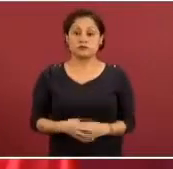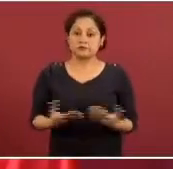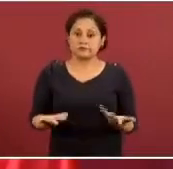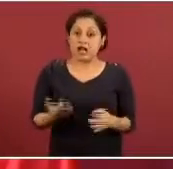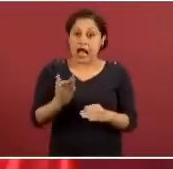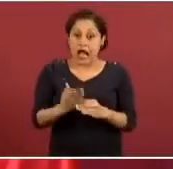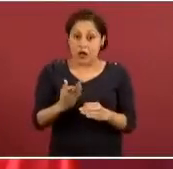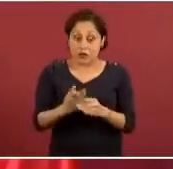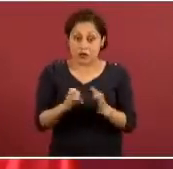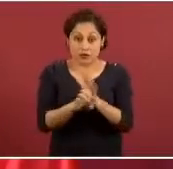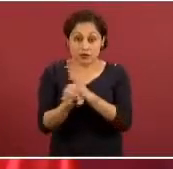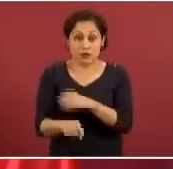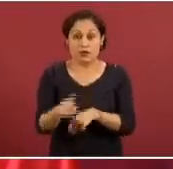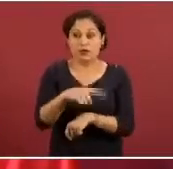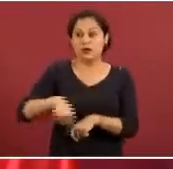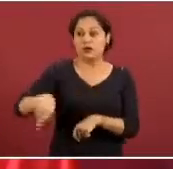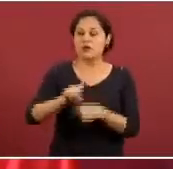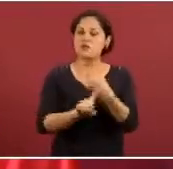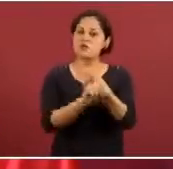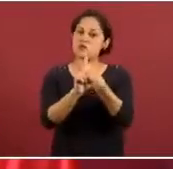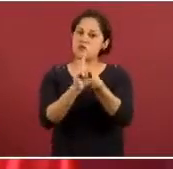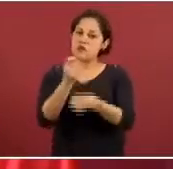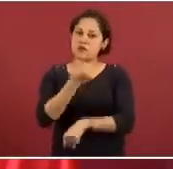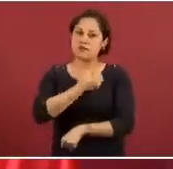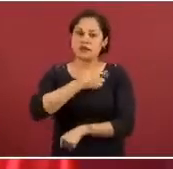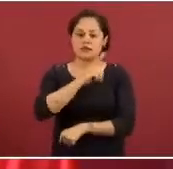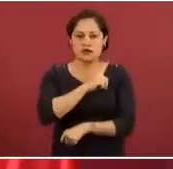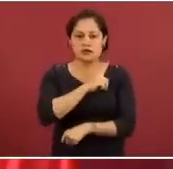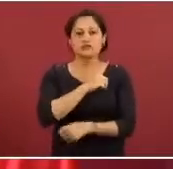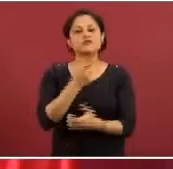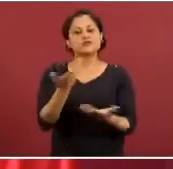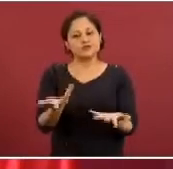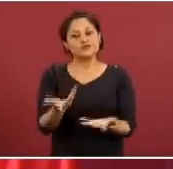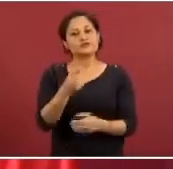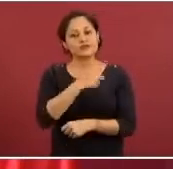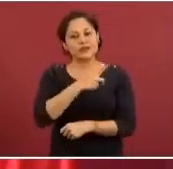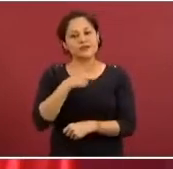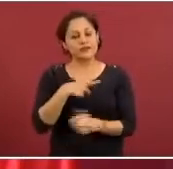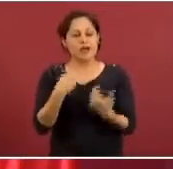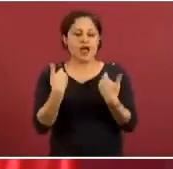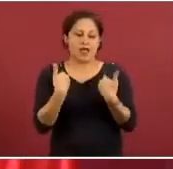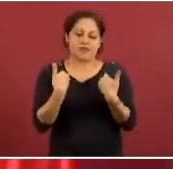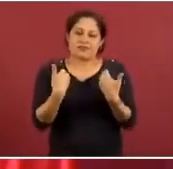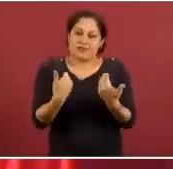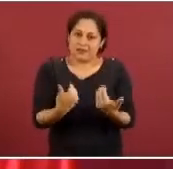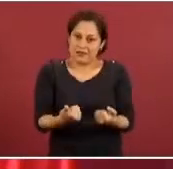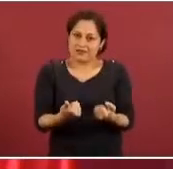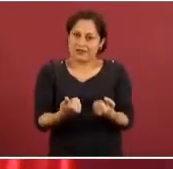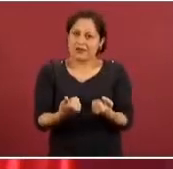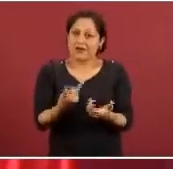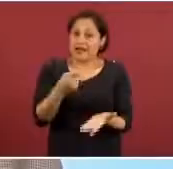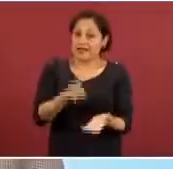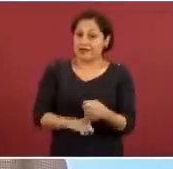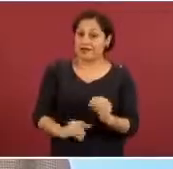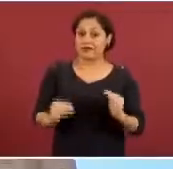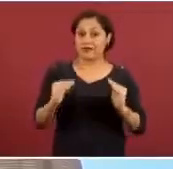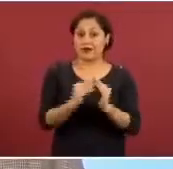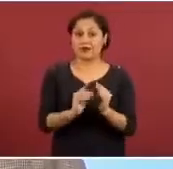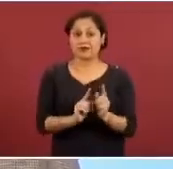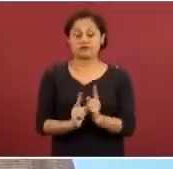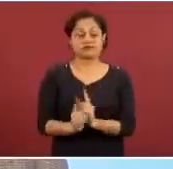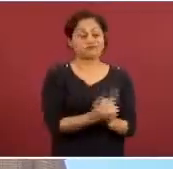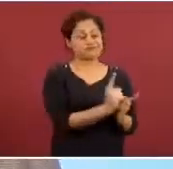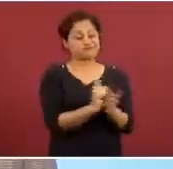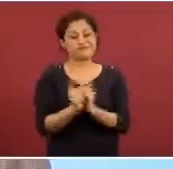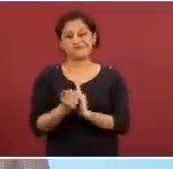esta, hay que considerar que las dinámicas sociales pueden exacerbar este fenómeno de violencia, y es por